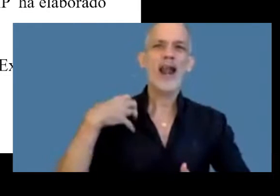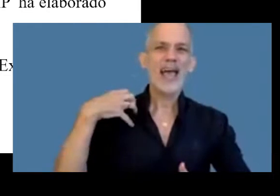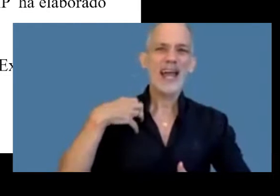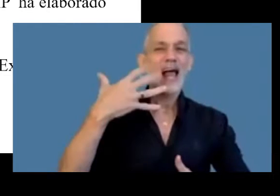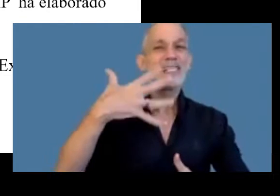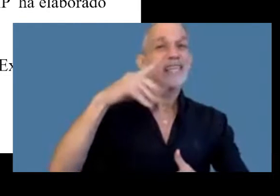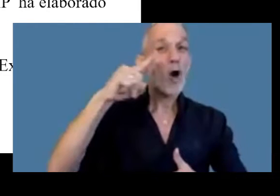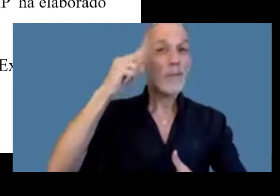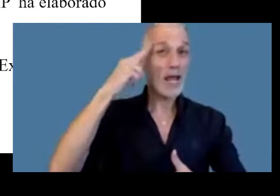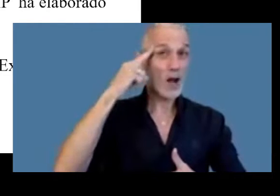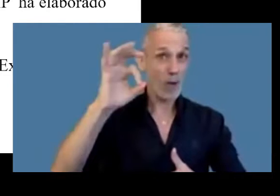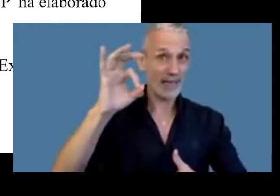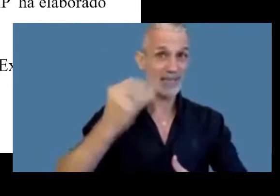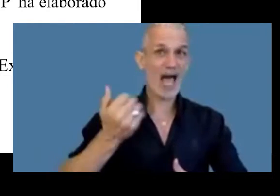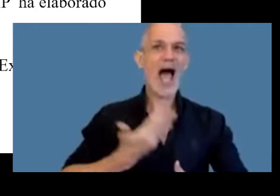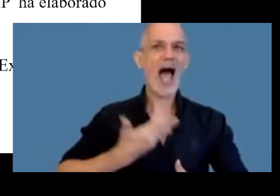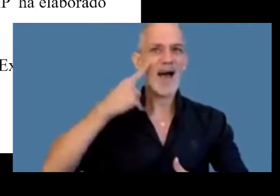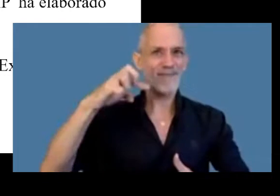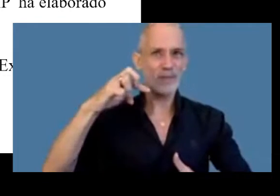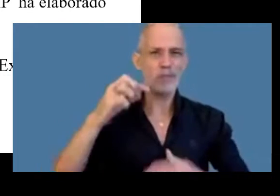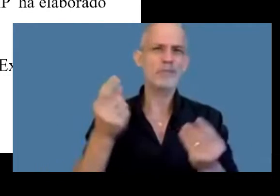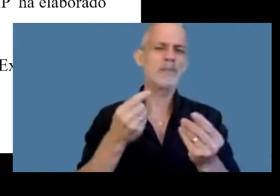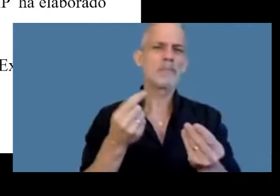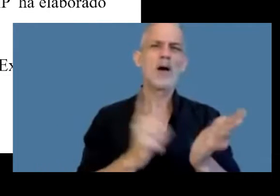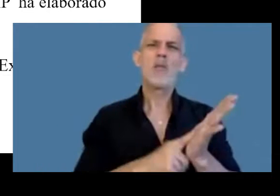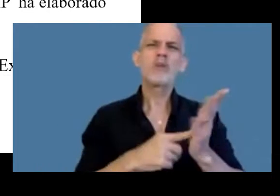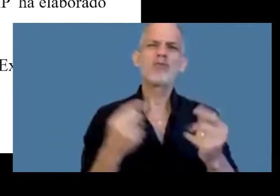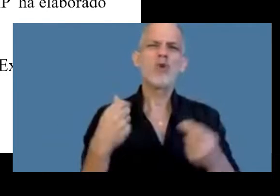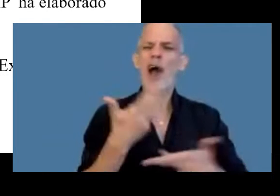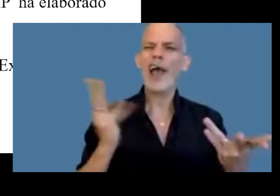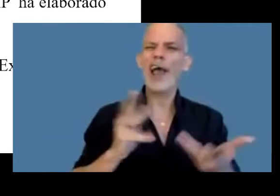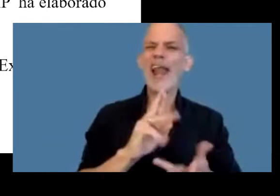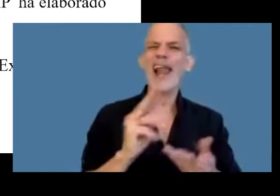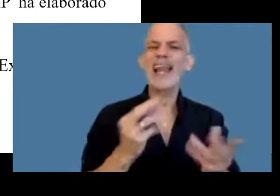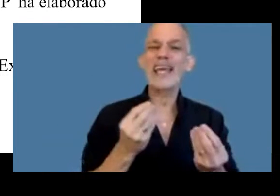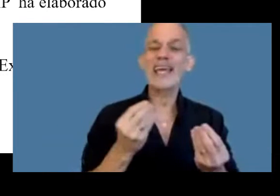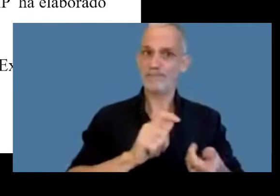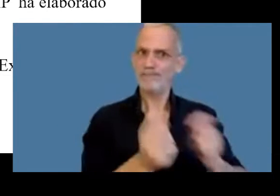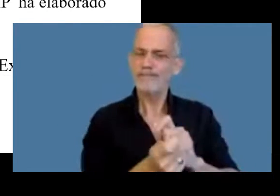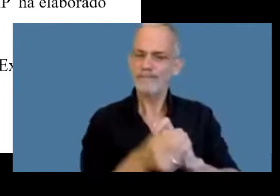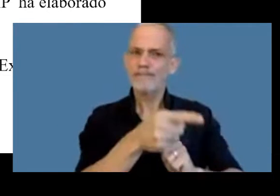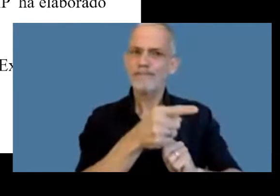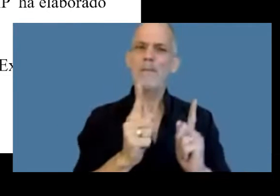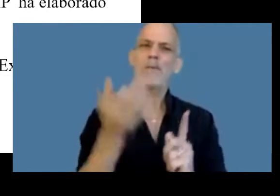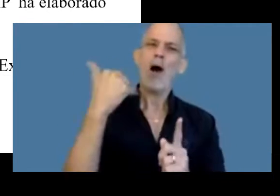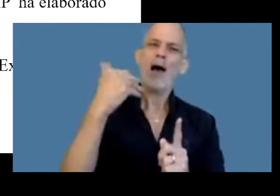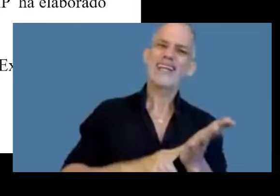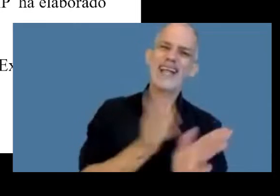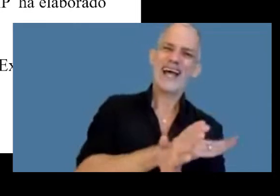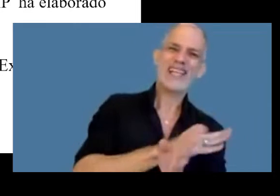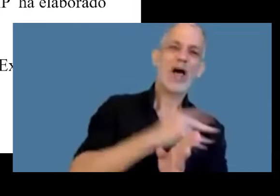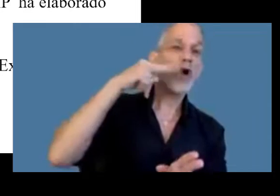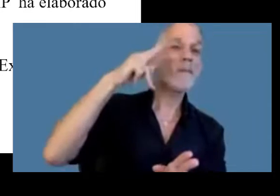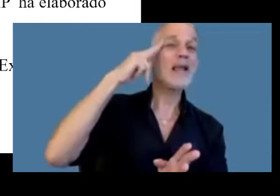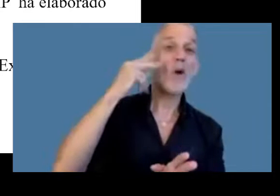AFIP. Esta Resolución General viene a modificar a la Resolución General